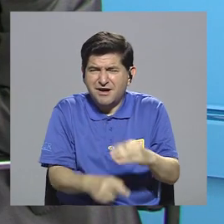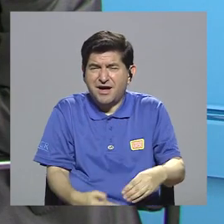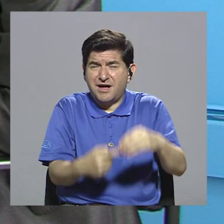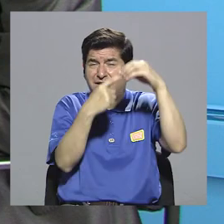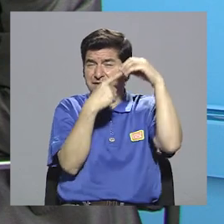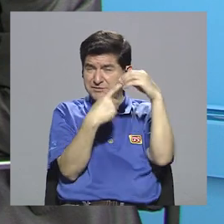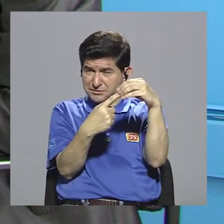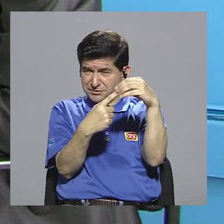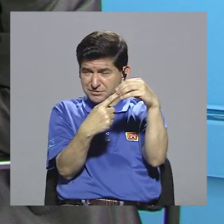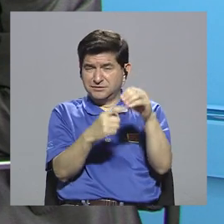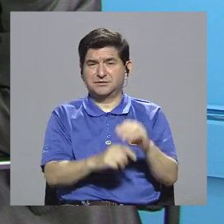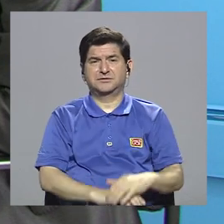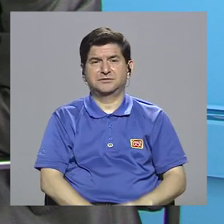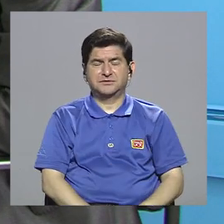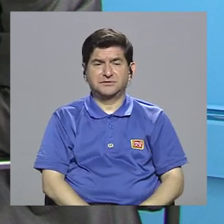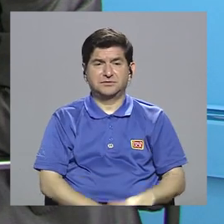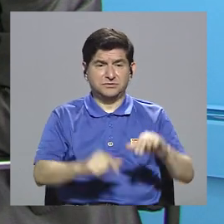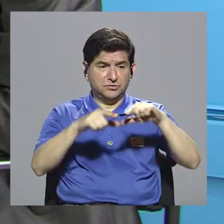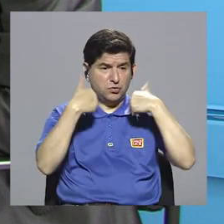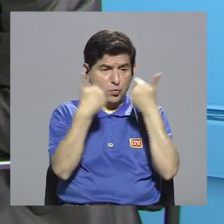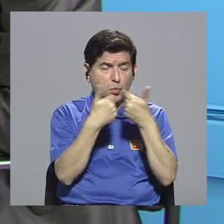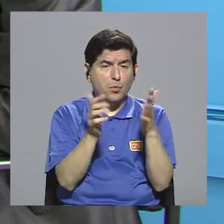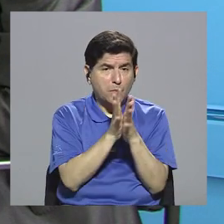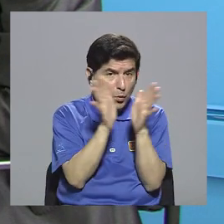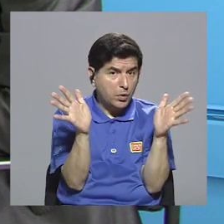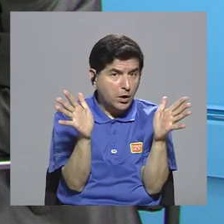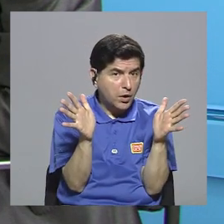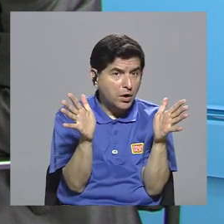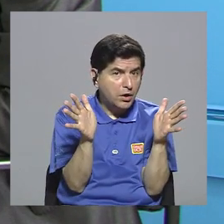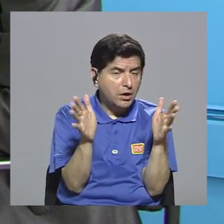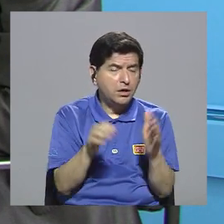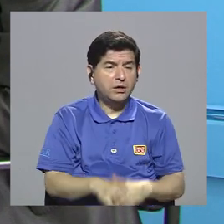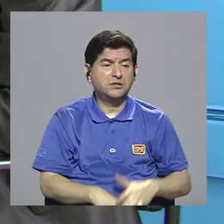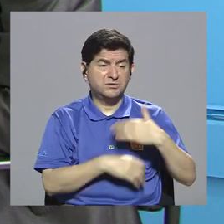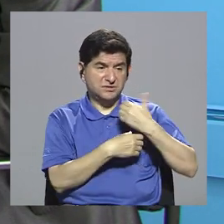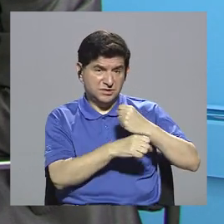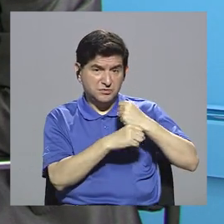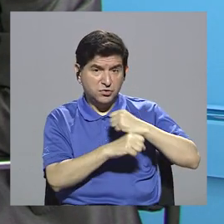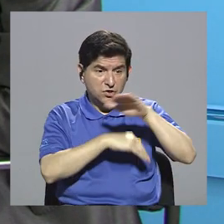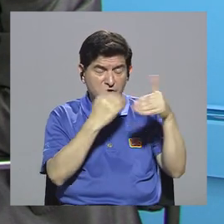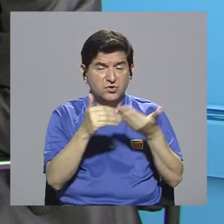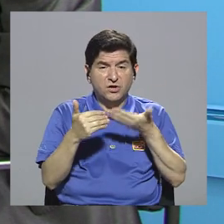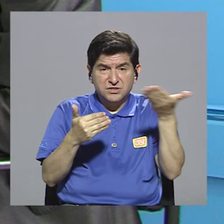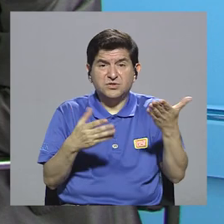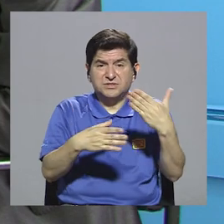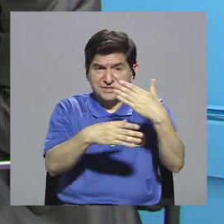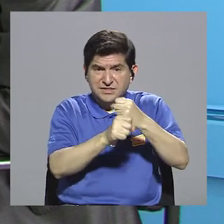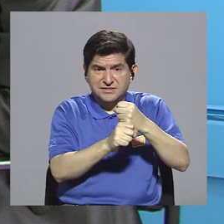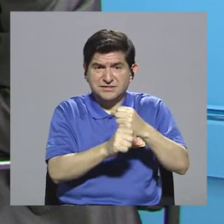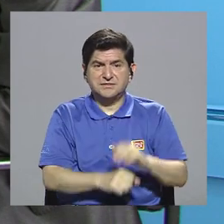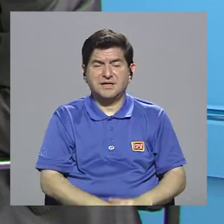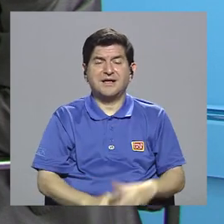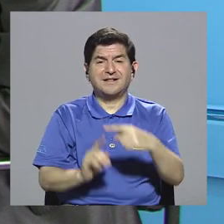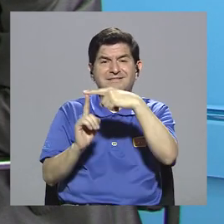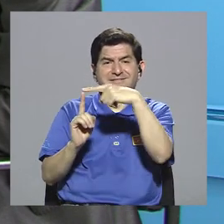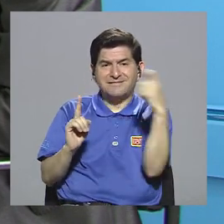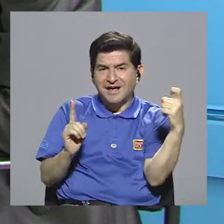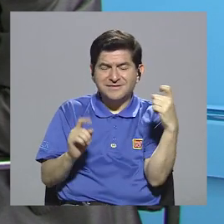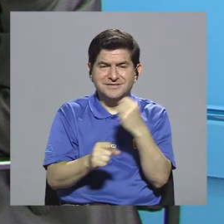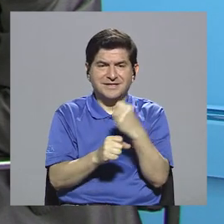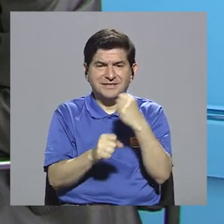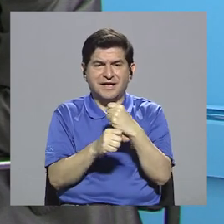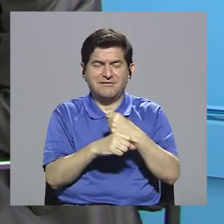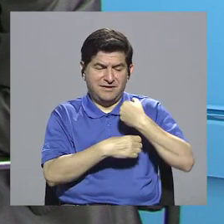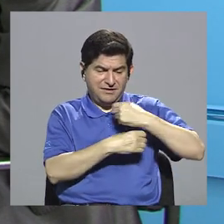que todo con por decirlo así con el sector público verdad si son municipalidades todo son cosas que se puedan hacer a partir del